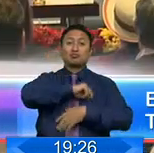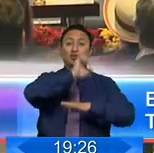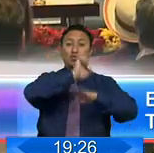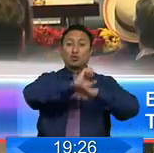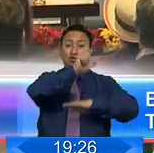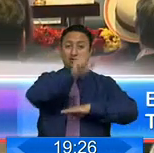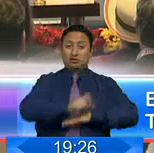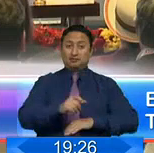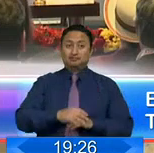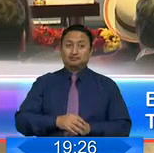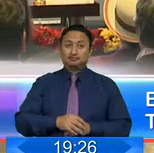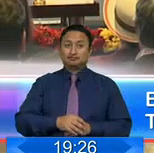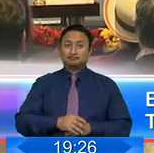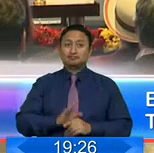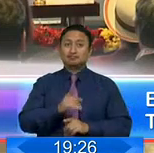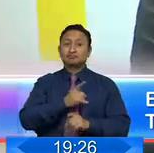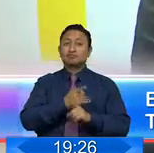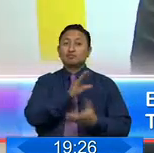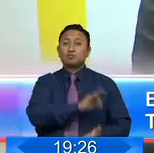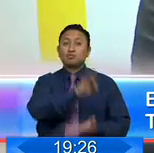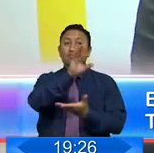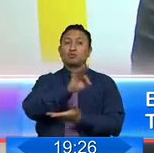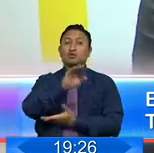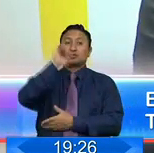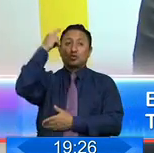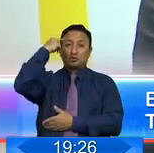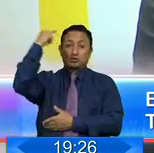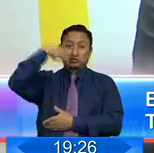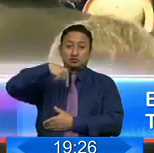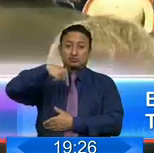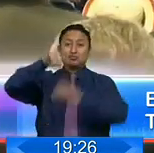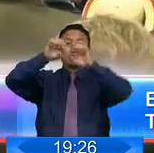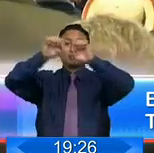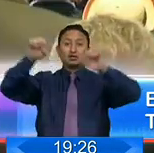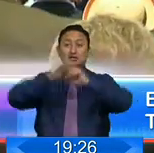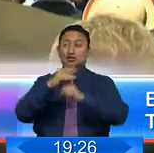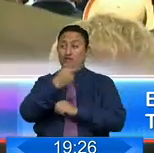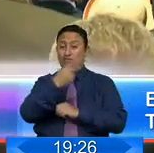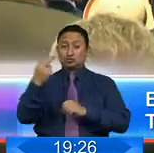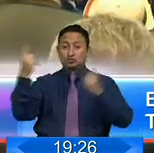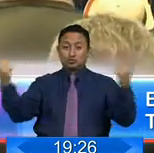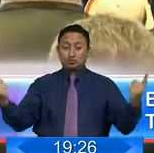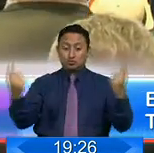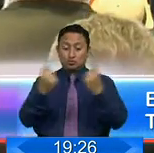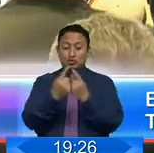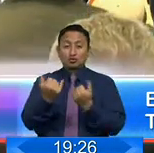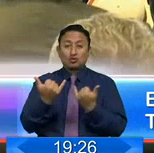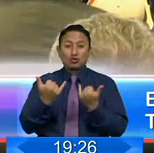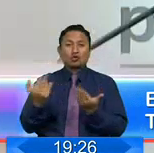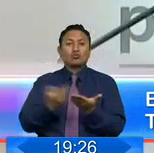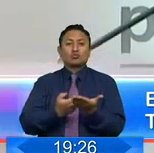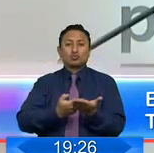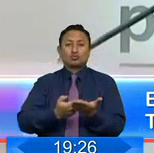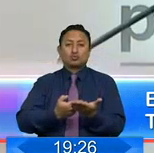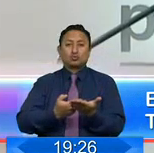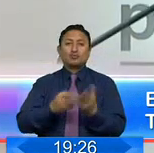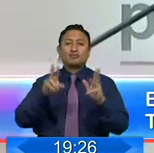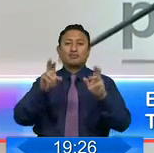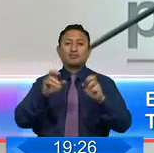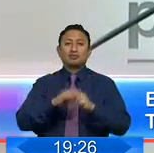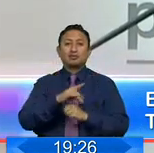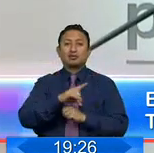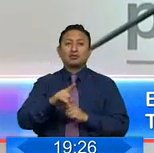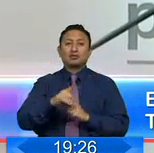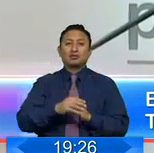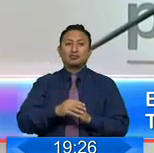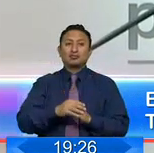Ecuador. Por ello, representantes del gobierno nacional y de empresas de ambos países mantuvieron mesas de trabajo en el denominado